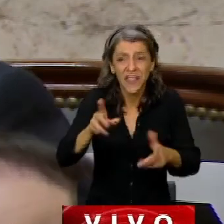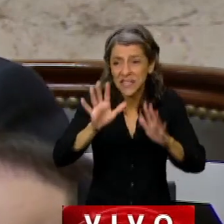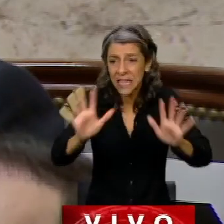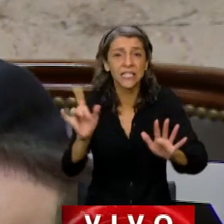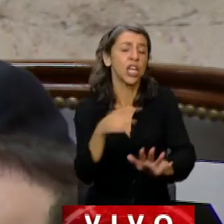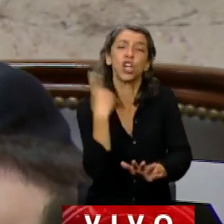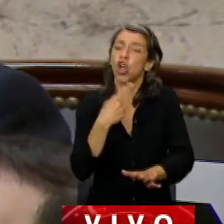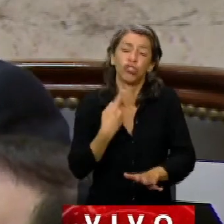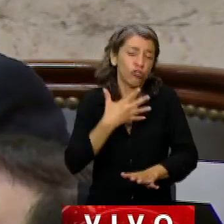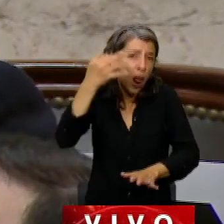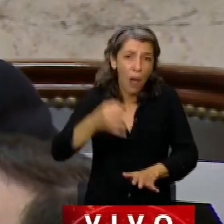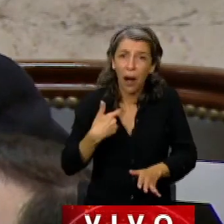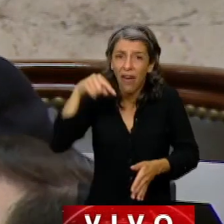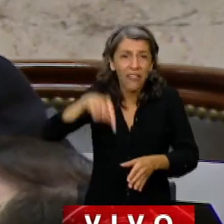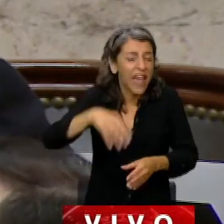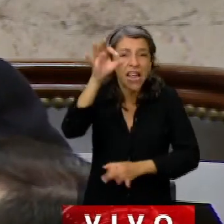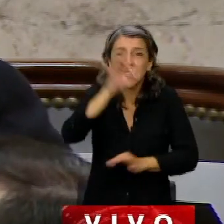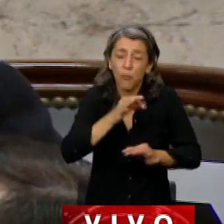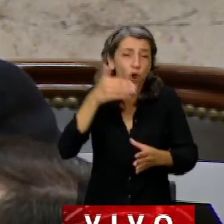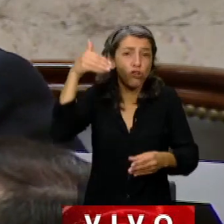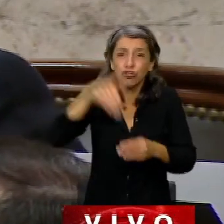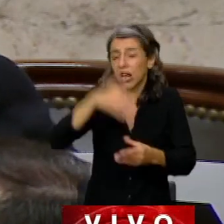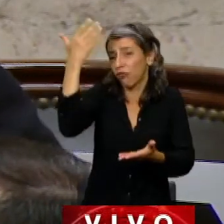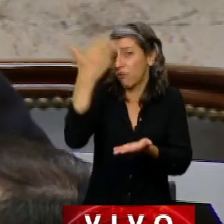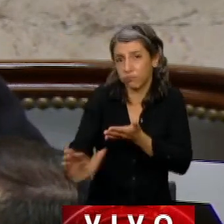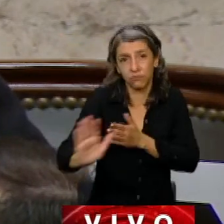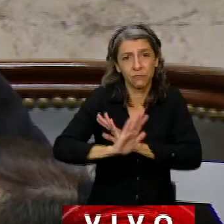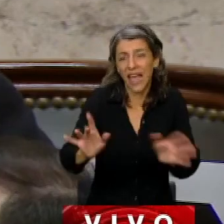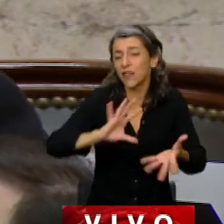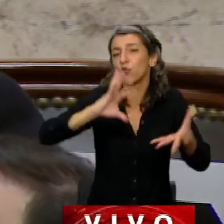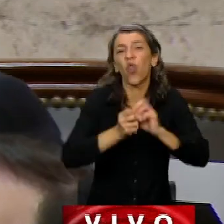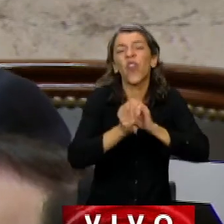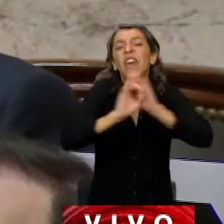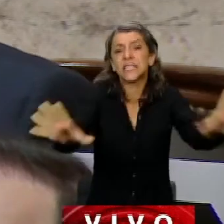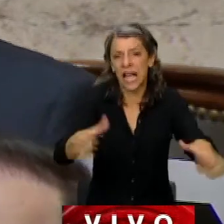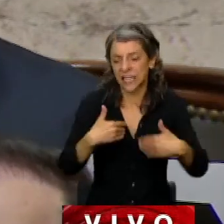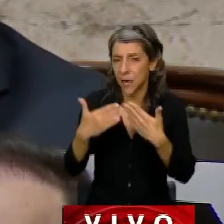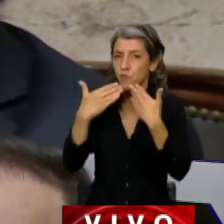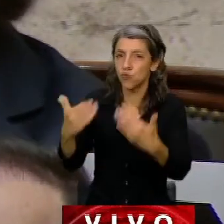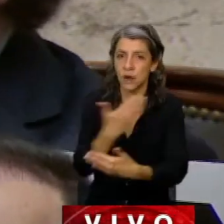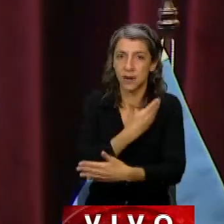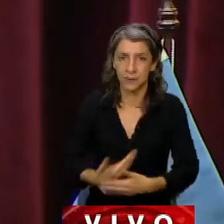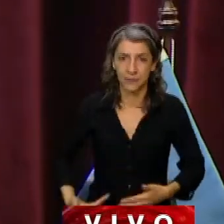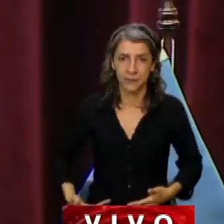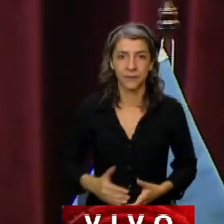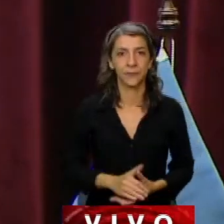nosotros vamos a rechazar a este mamarracho nefasto. Muchas gracias, señor presidente.